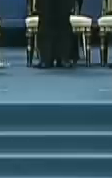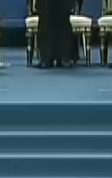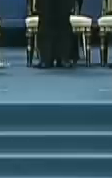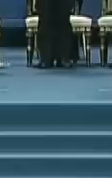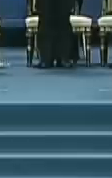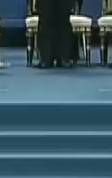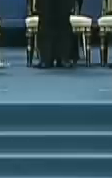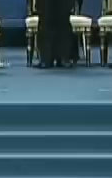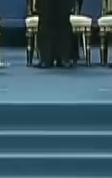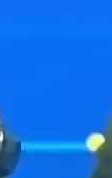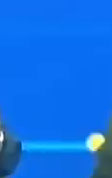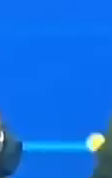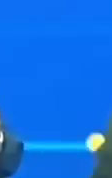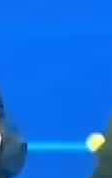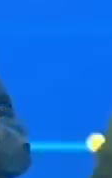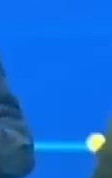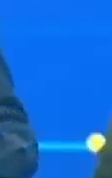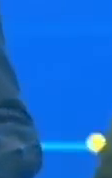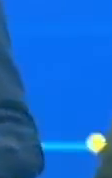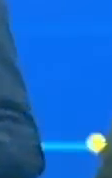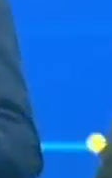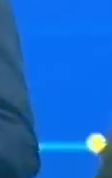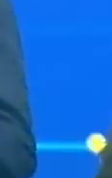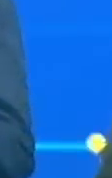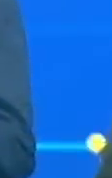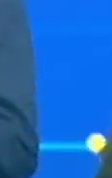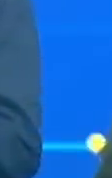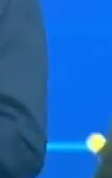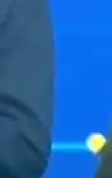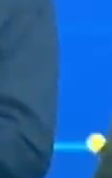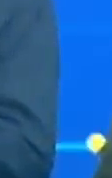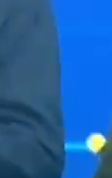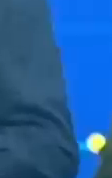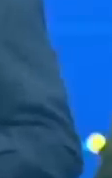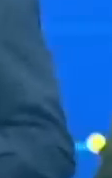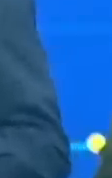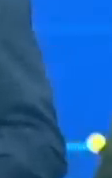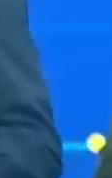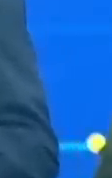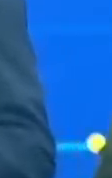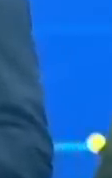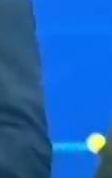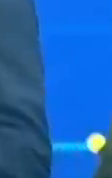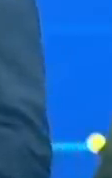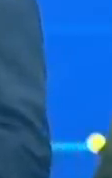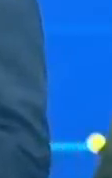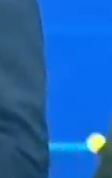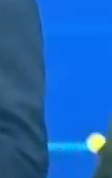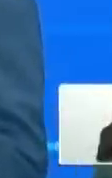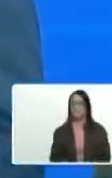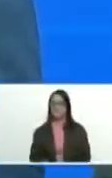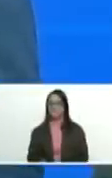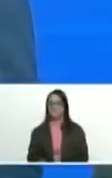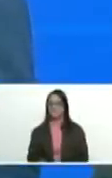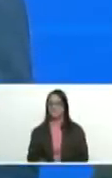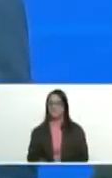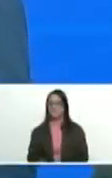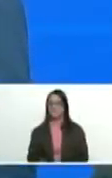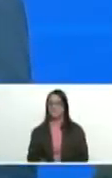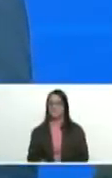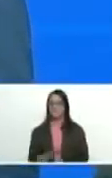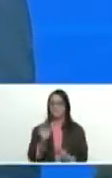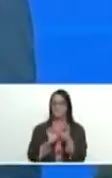con el ministro Ceballos Hichazo, en medio del inclemente